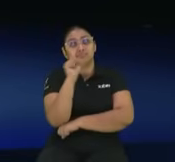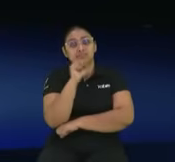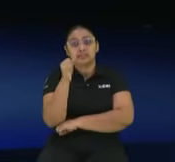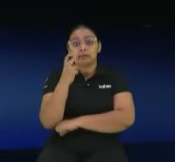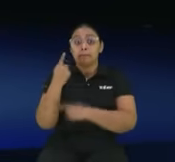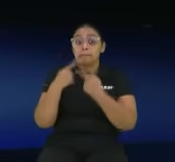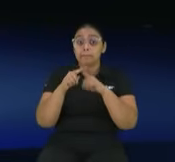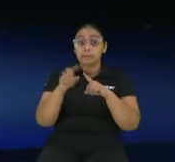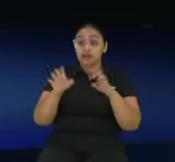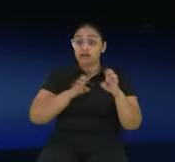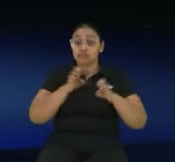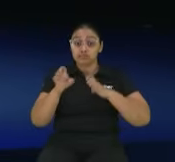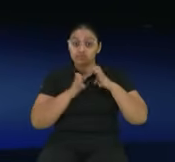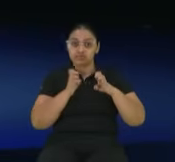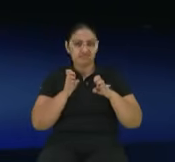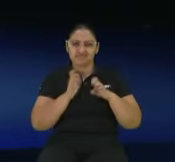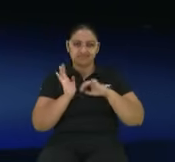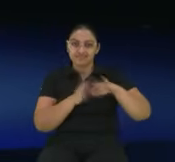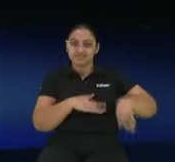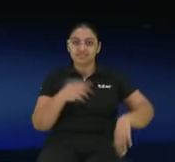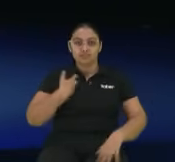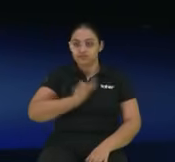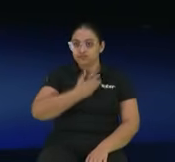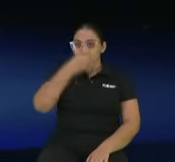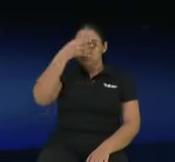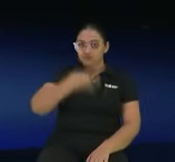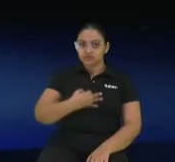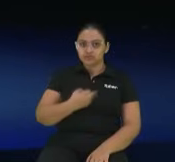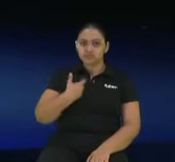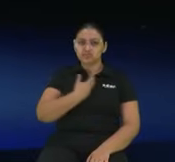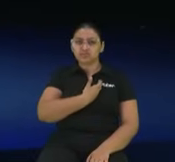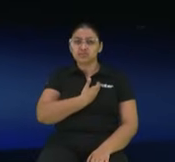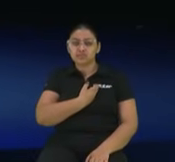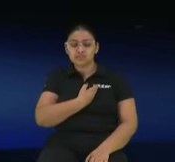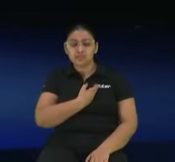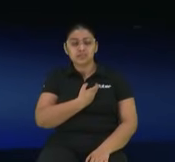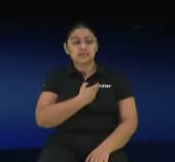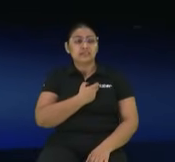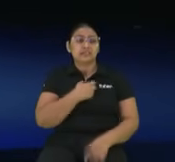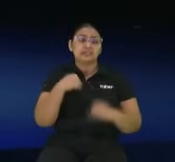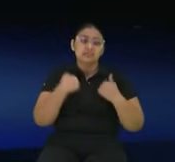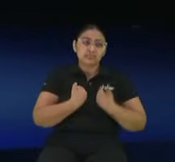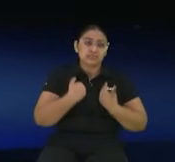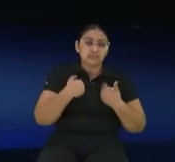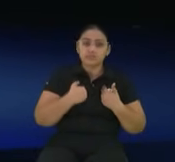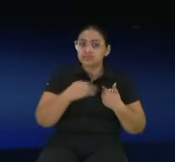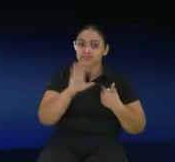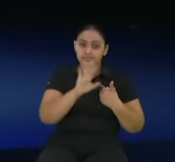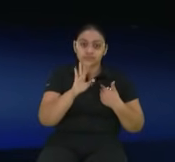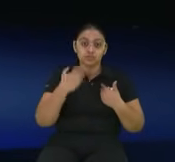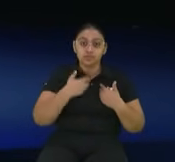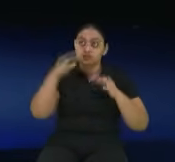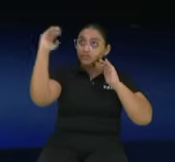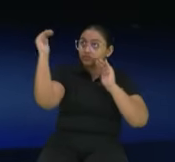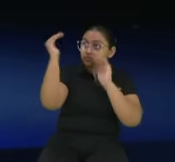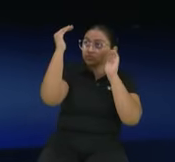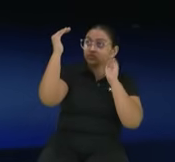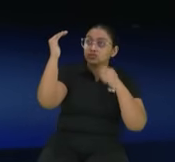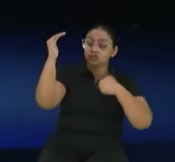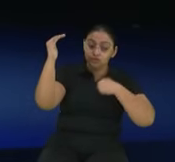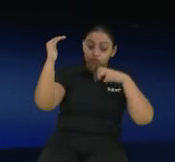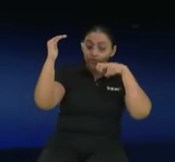disciplina pero no siga peleando solo Dígale Señor yo me rindo ante ti y necesito Qué